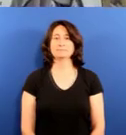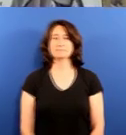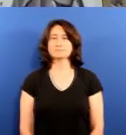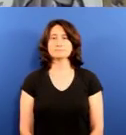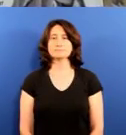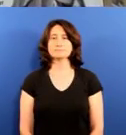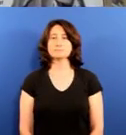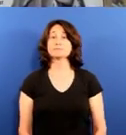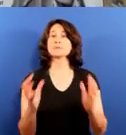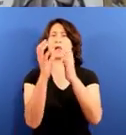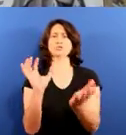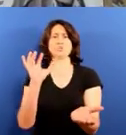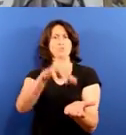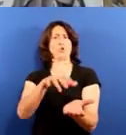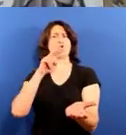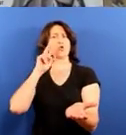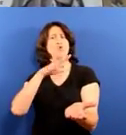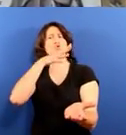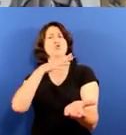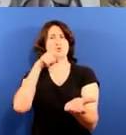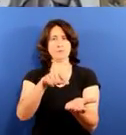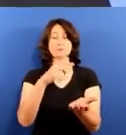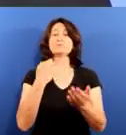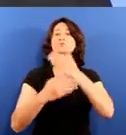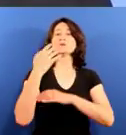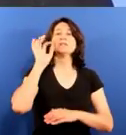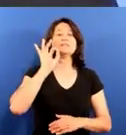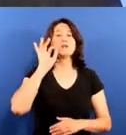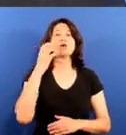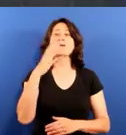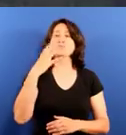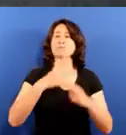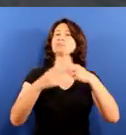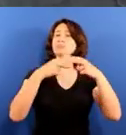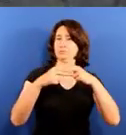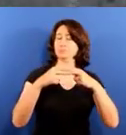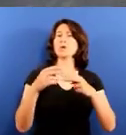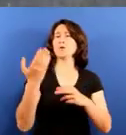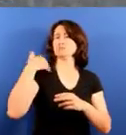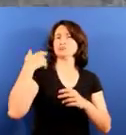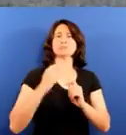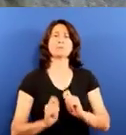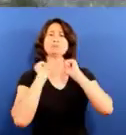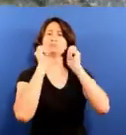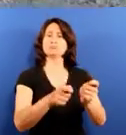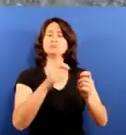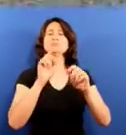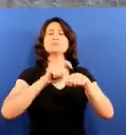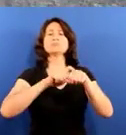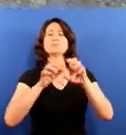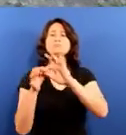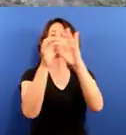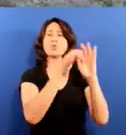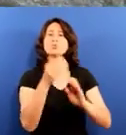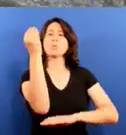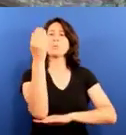resultado de un largo proceso de construcción que se prolongó durante los siglos XIV y XV, en el contexto de las guerras de bandos que asolaron el